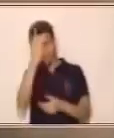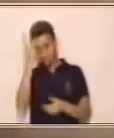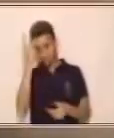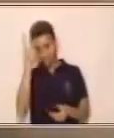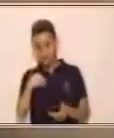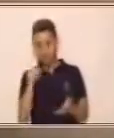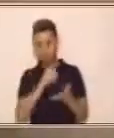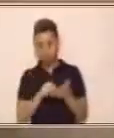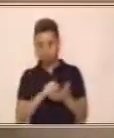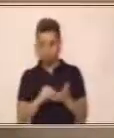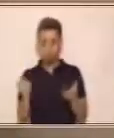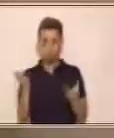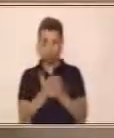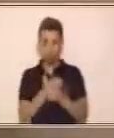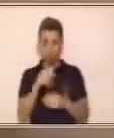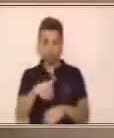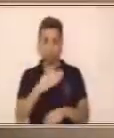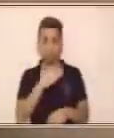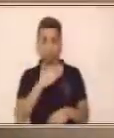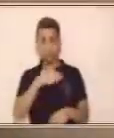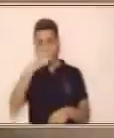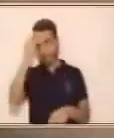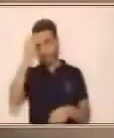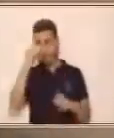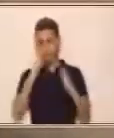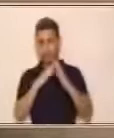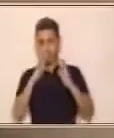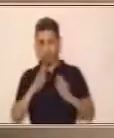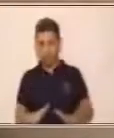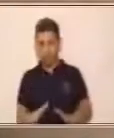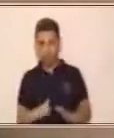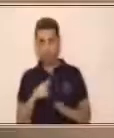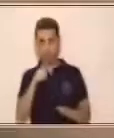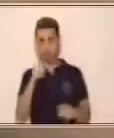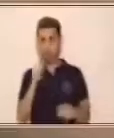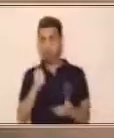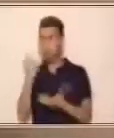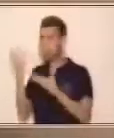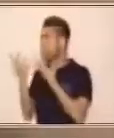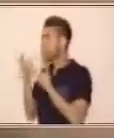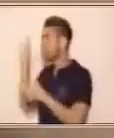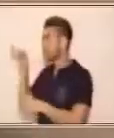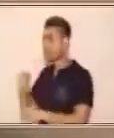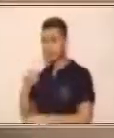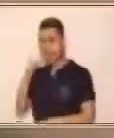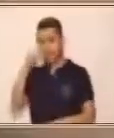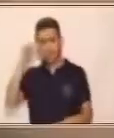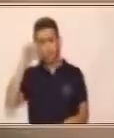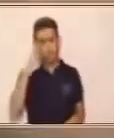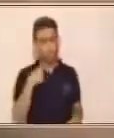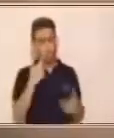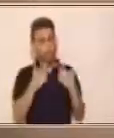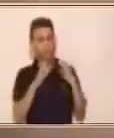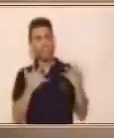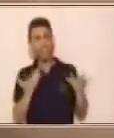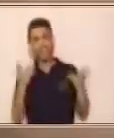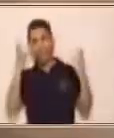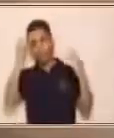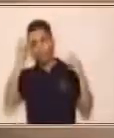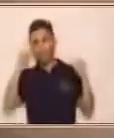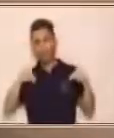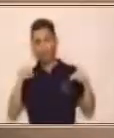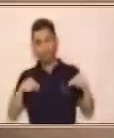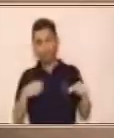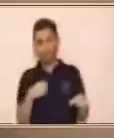en el portafolio de Aprendo en Casa y comparte con el adulto que está ahí cerca de ti. Pregúntale